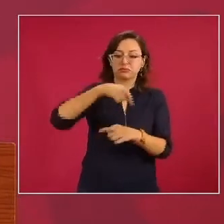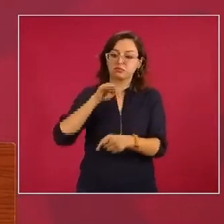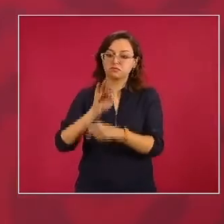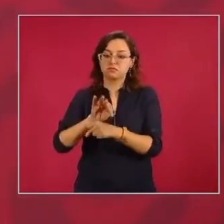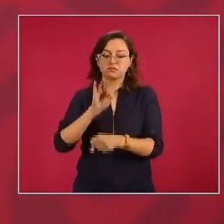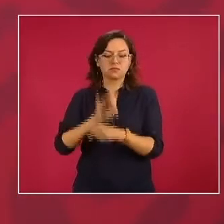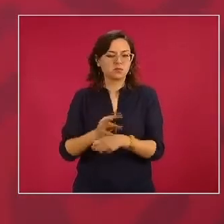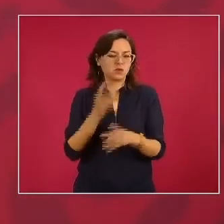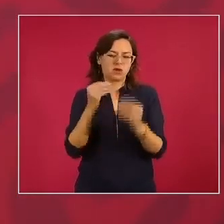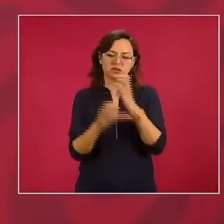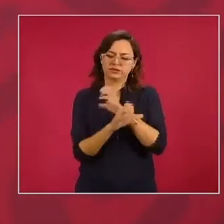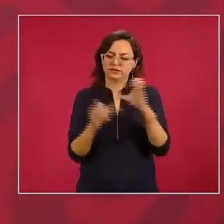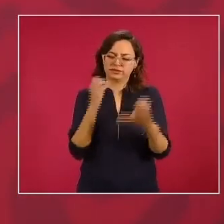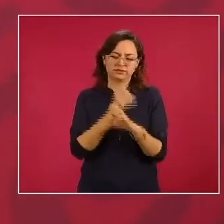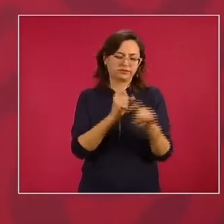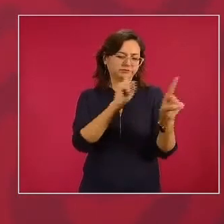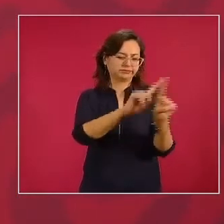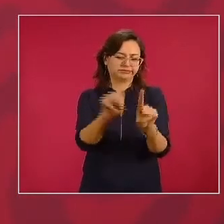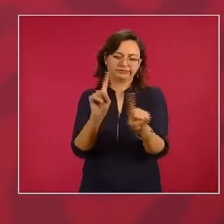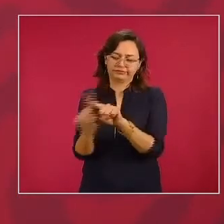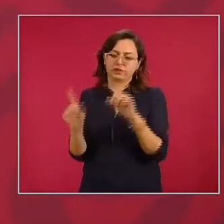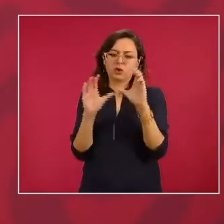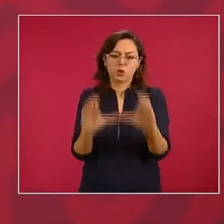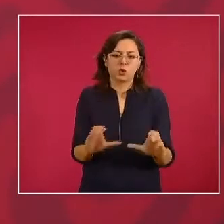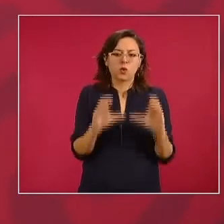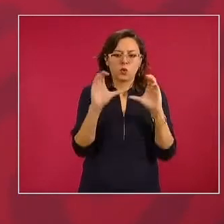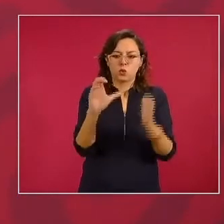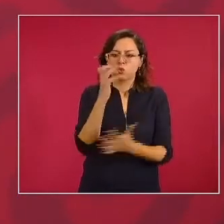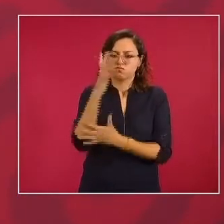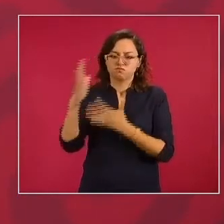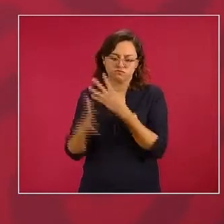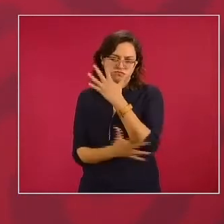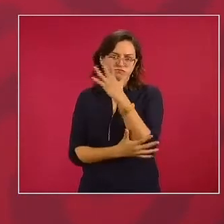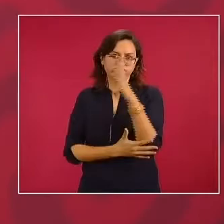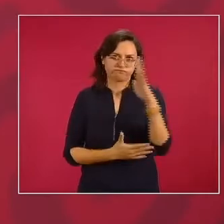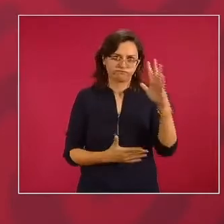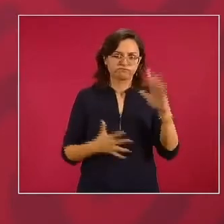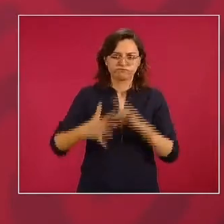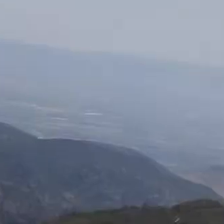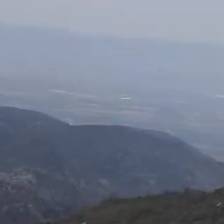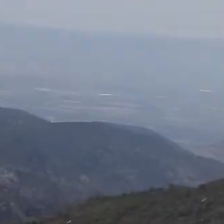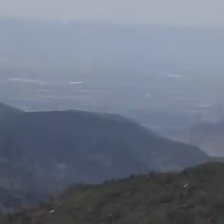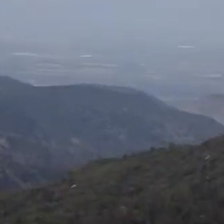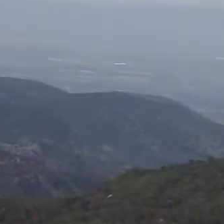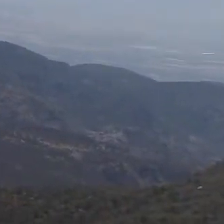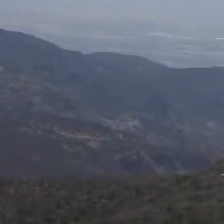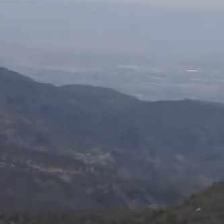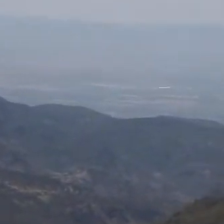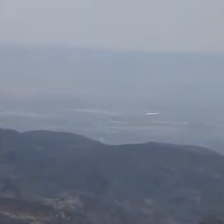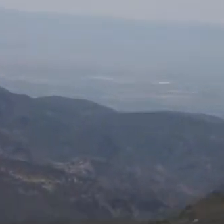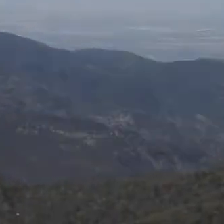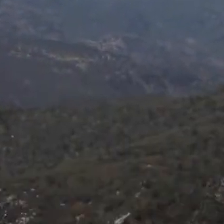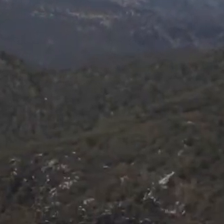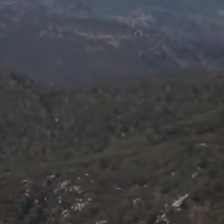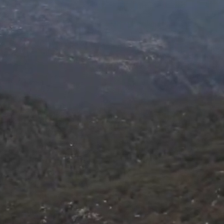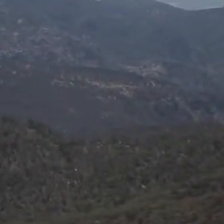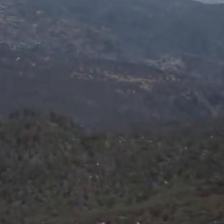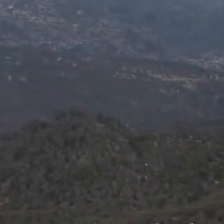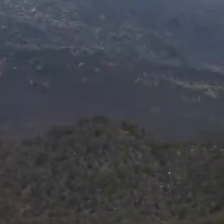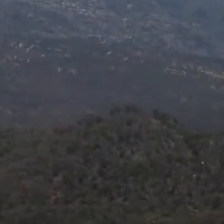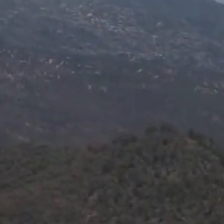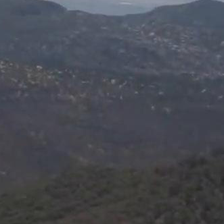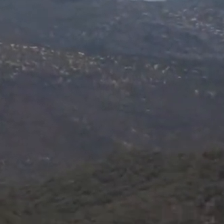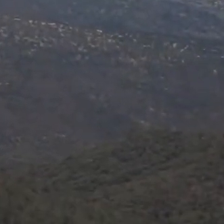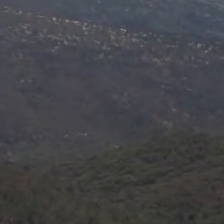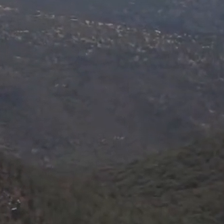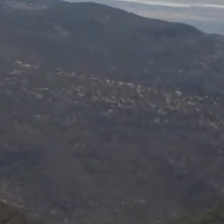cosas. Otra de las cuestiones mencionadas por López Obrador durante su conferencia y que también atañe a la Sierra de San Miguelito es